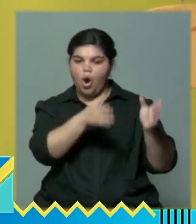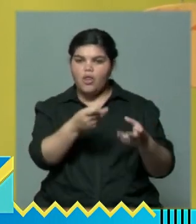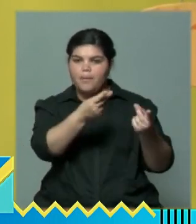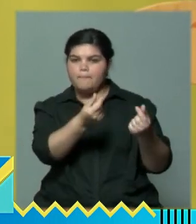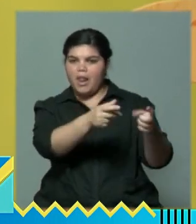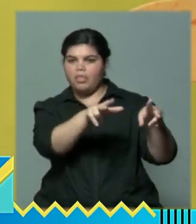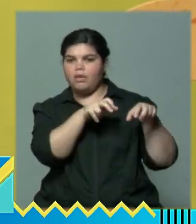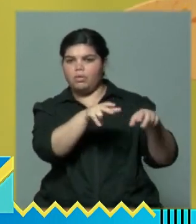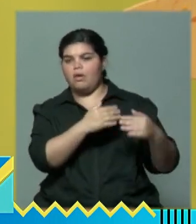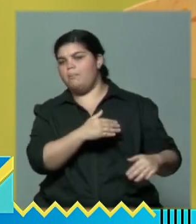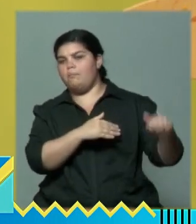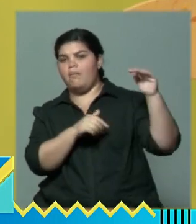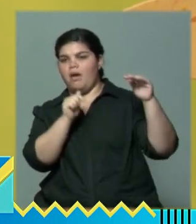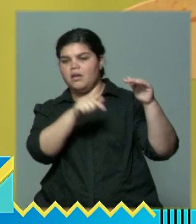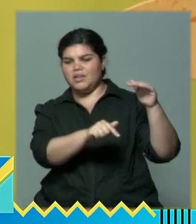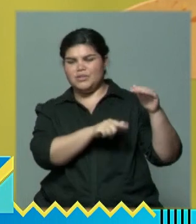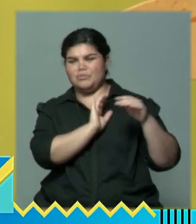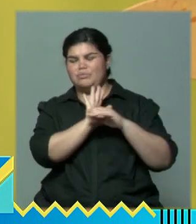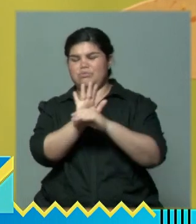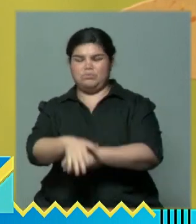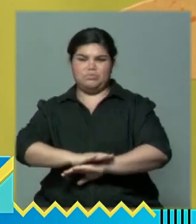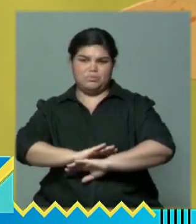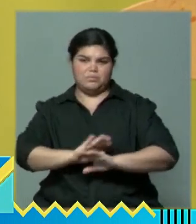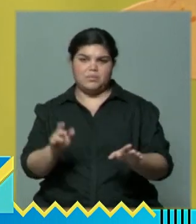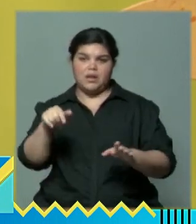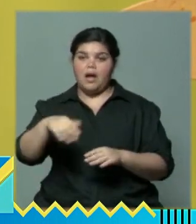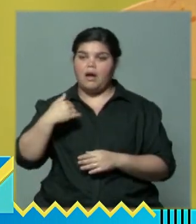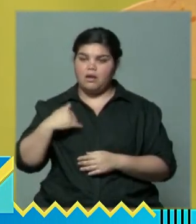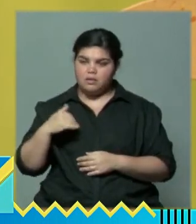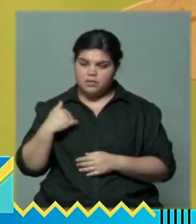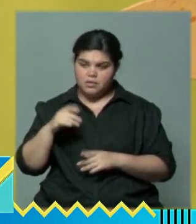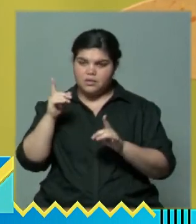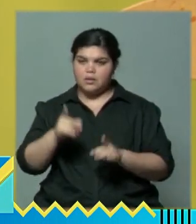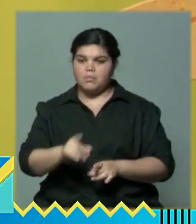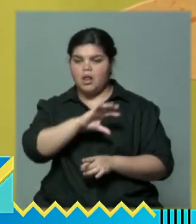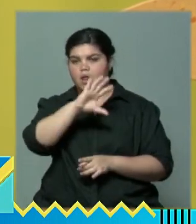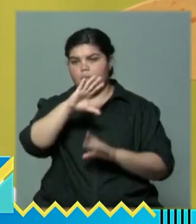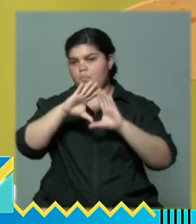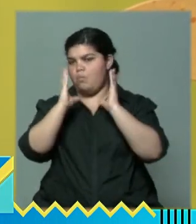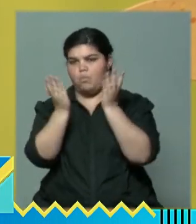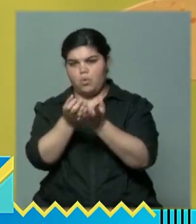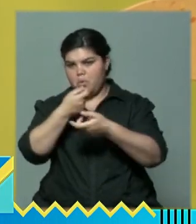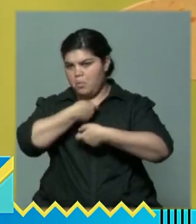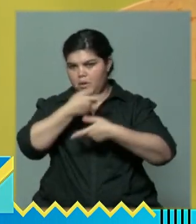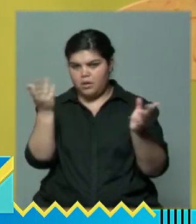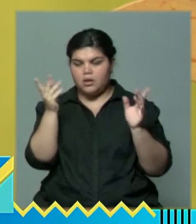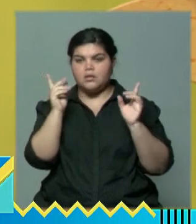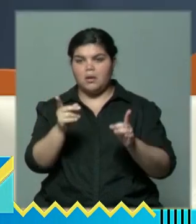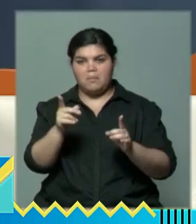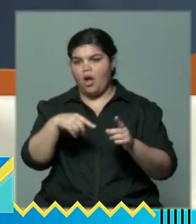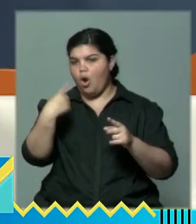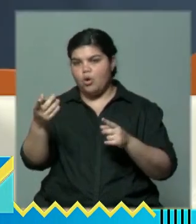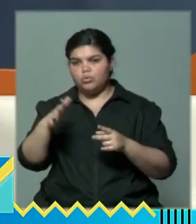en la miseria, en la barbarie. Tanto en Argentina como en cualquier lugar del mundo, como en el Mediterráneo, donde cientos